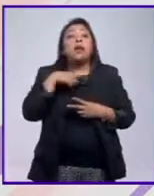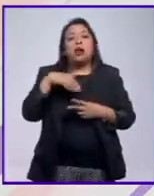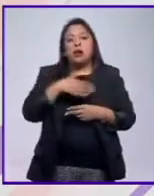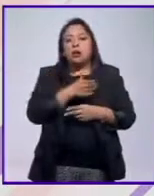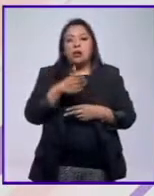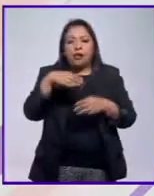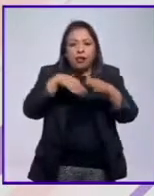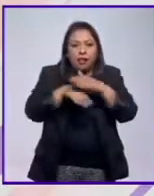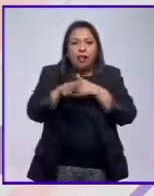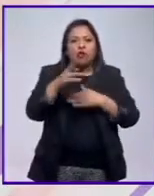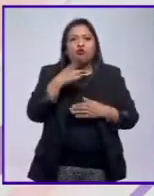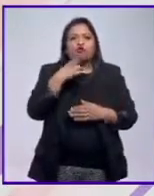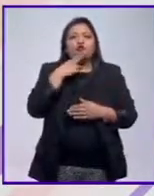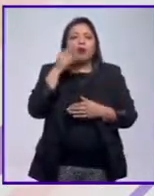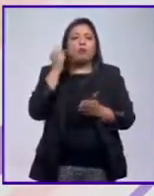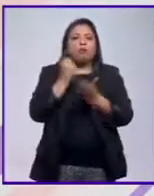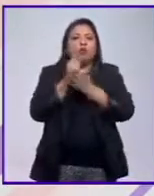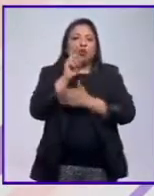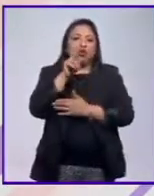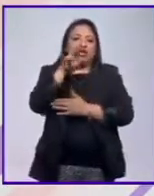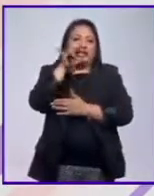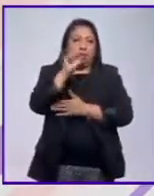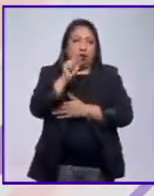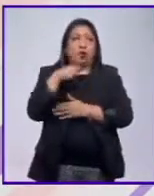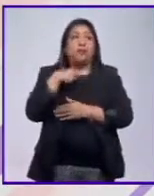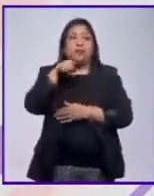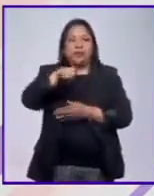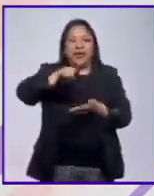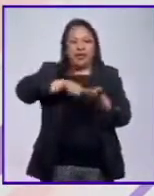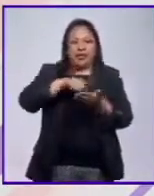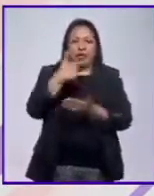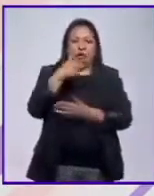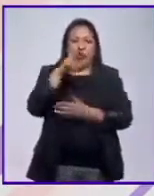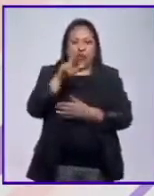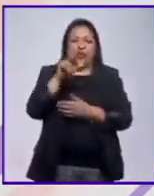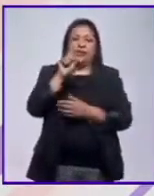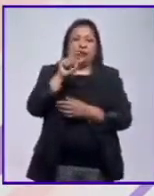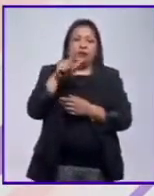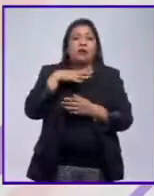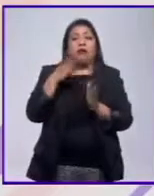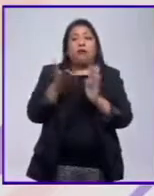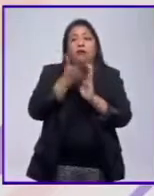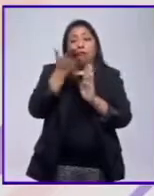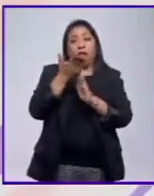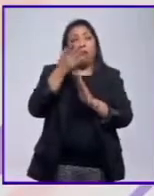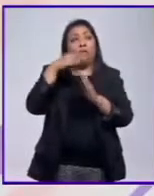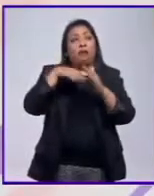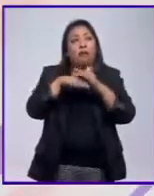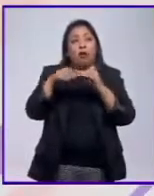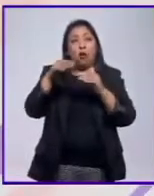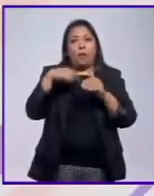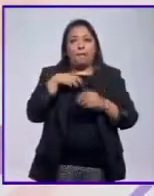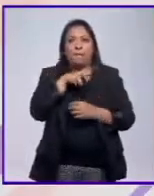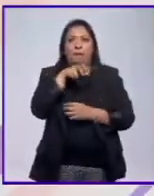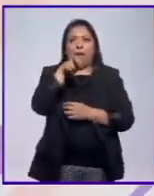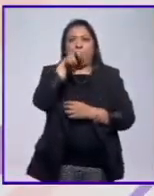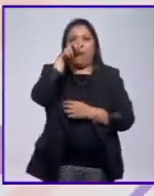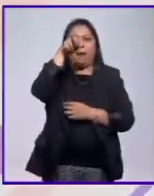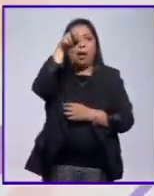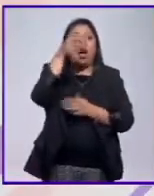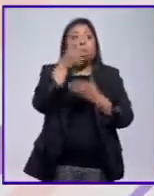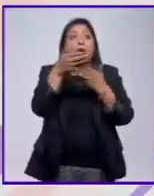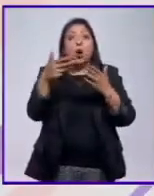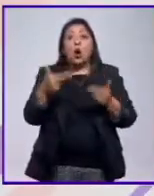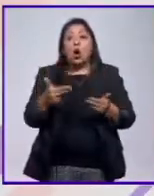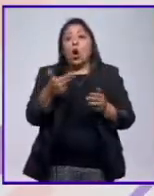grutas, Patrimonio Mundial de la UNESCO. Algunas de esas grutas, llamadas Sassi y construidas en empinadas escalinatas, son ahora